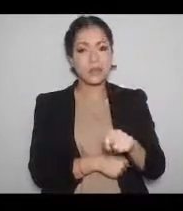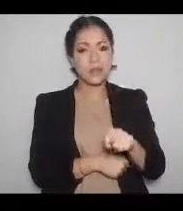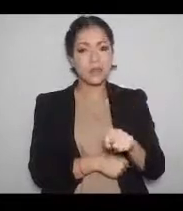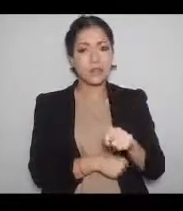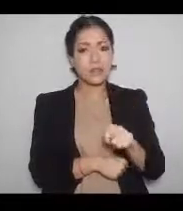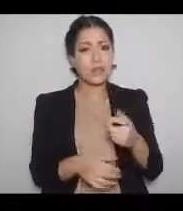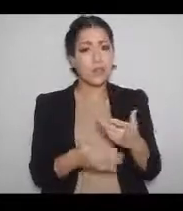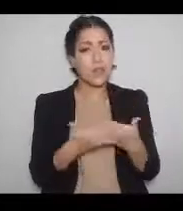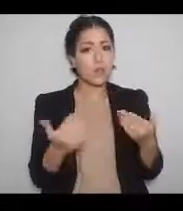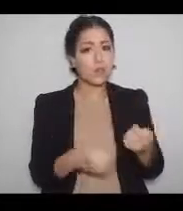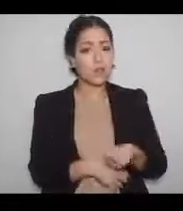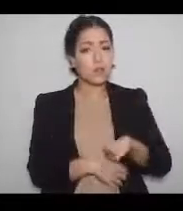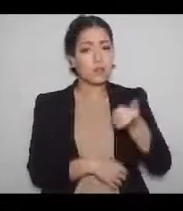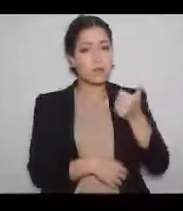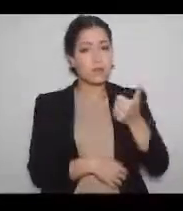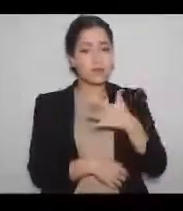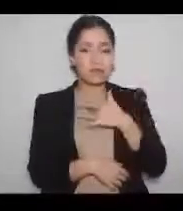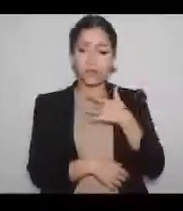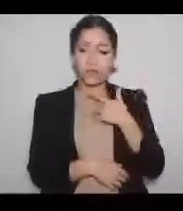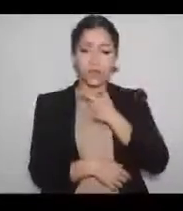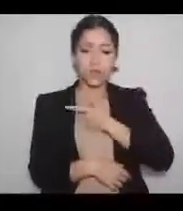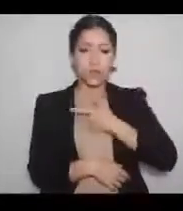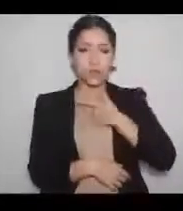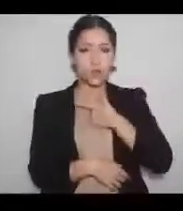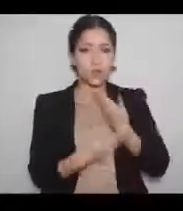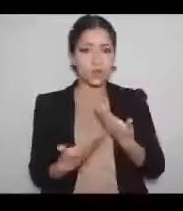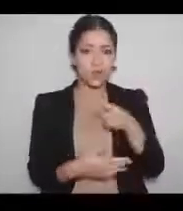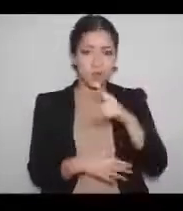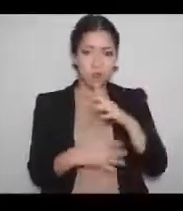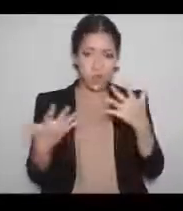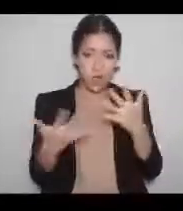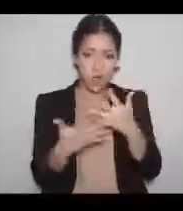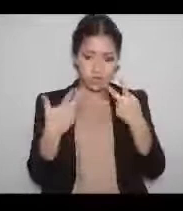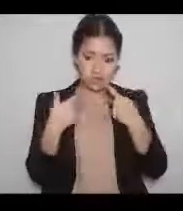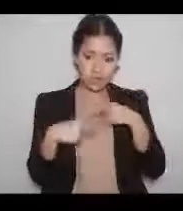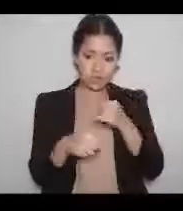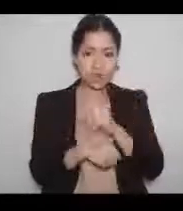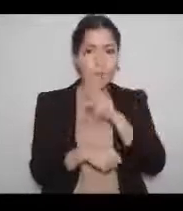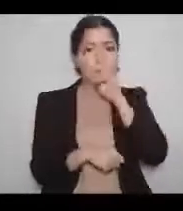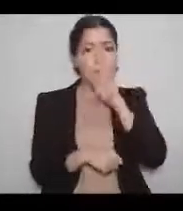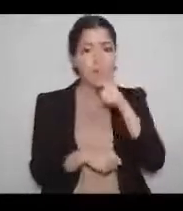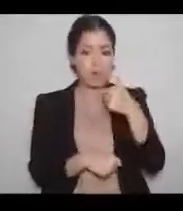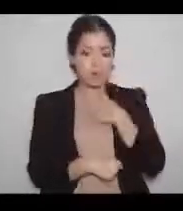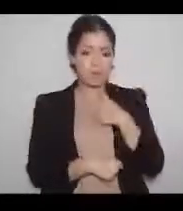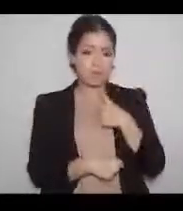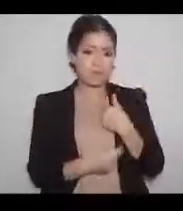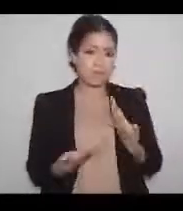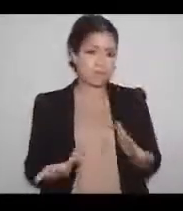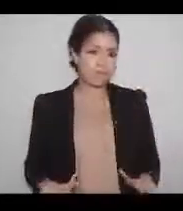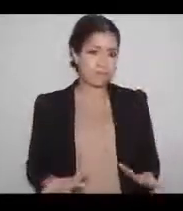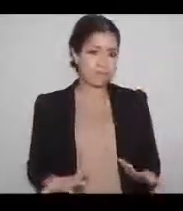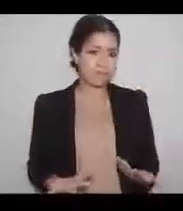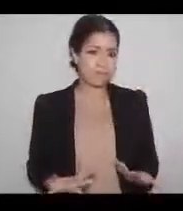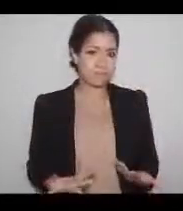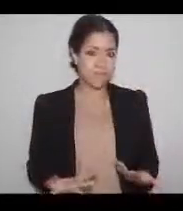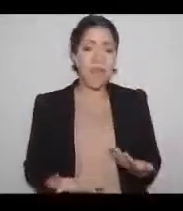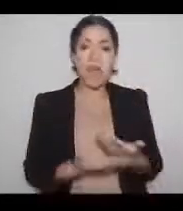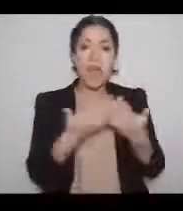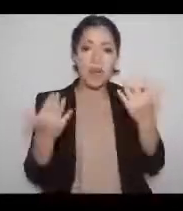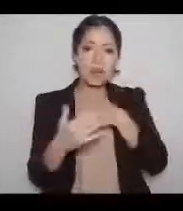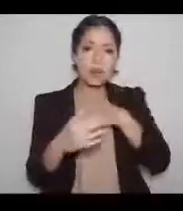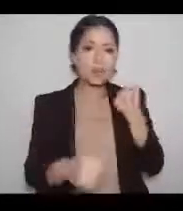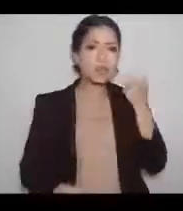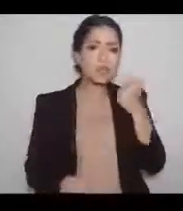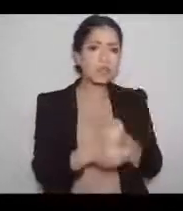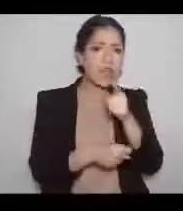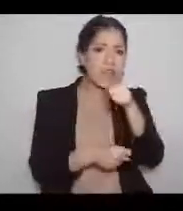actúe mejor que yo. Eso ya lo dijiste, luego trataste de partirme la madre. Y ahora me doy cuenta que no te importa madrear